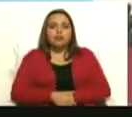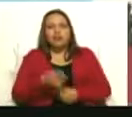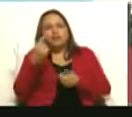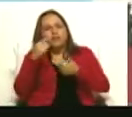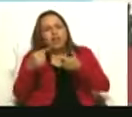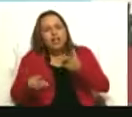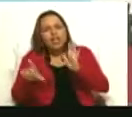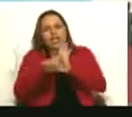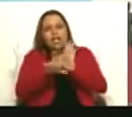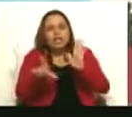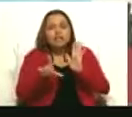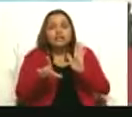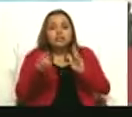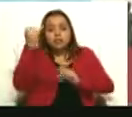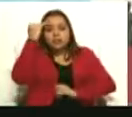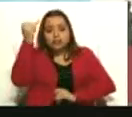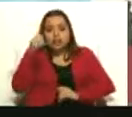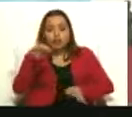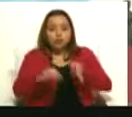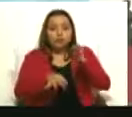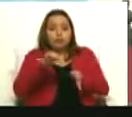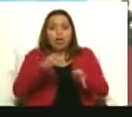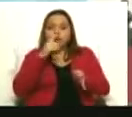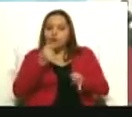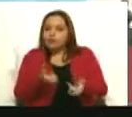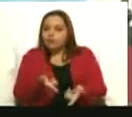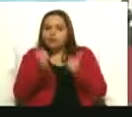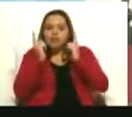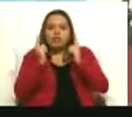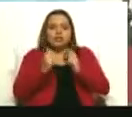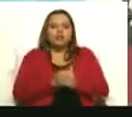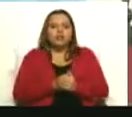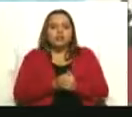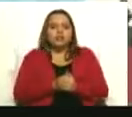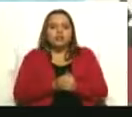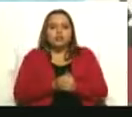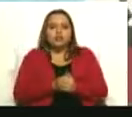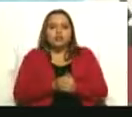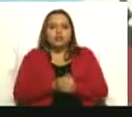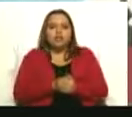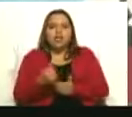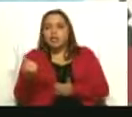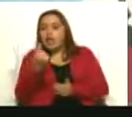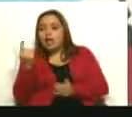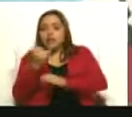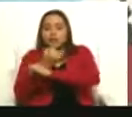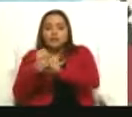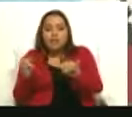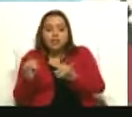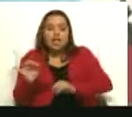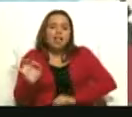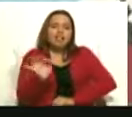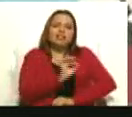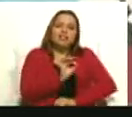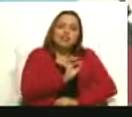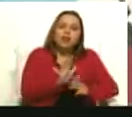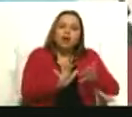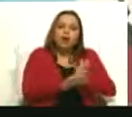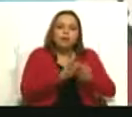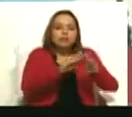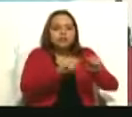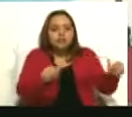una doctrina jurídica de no dejar los asuntos ni de la independencia ni del